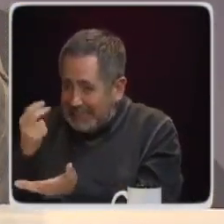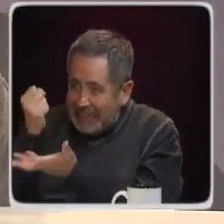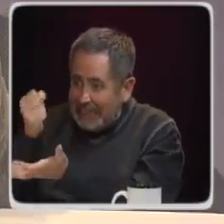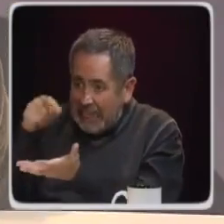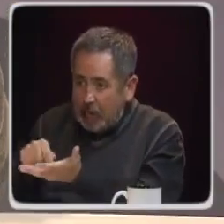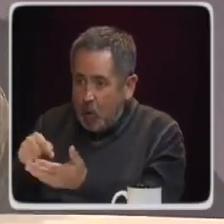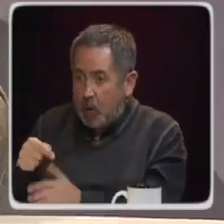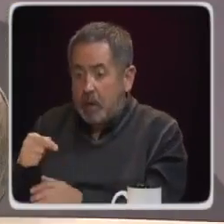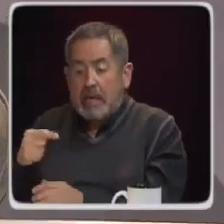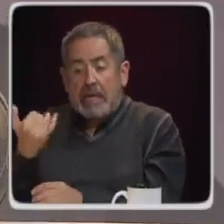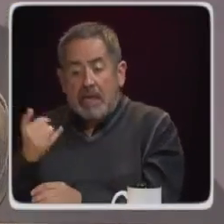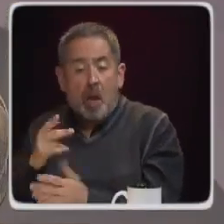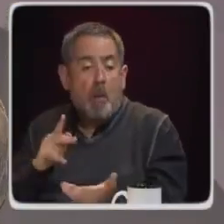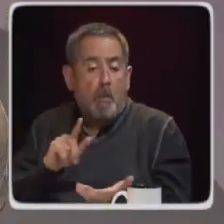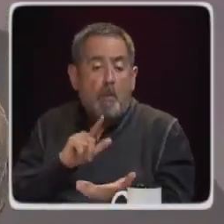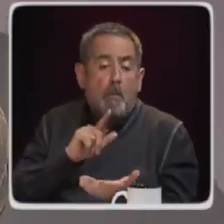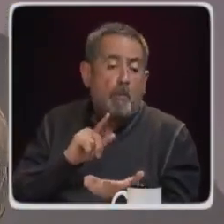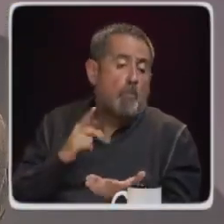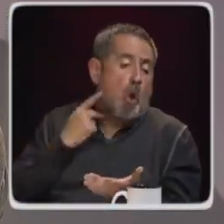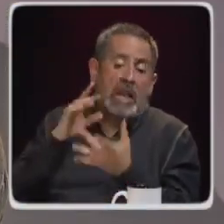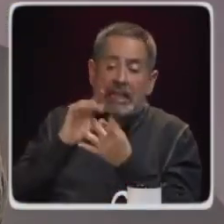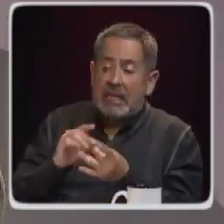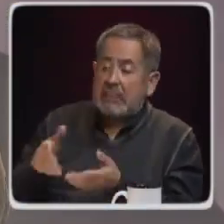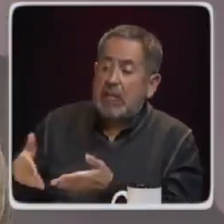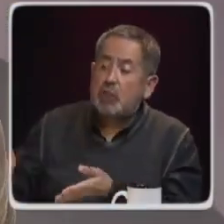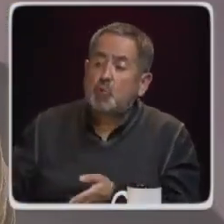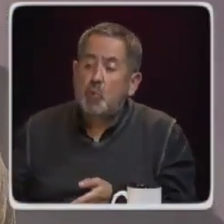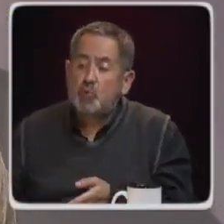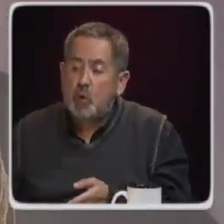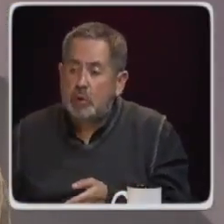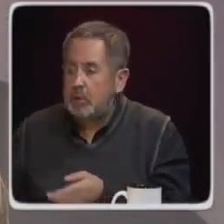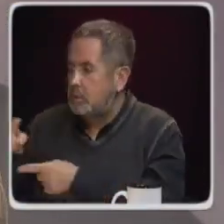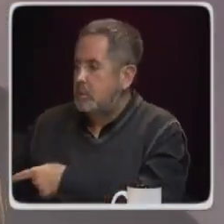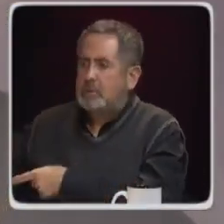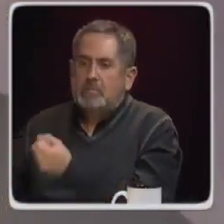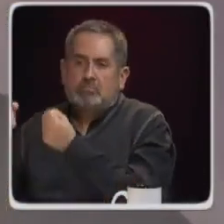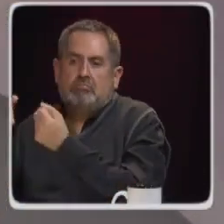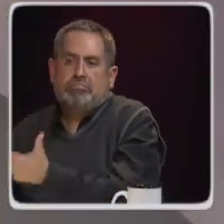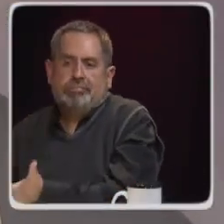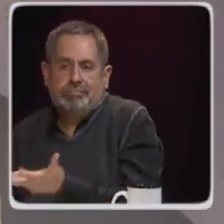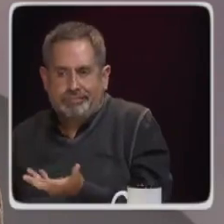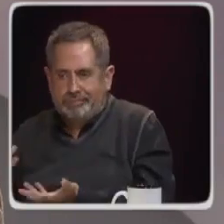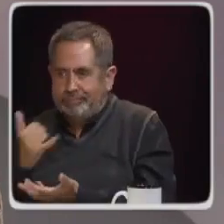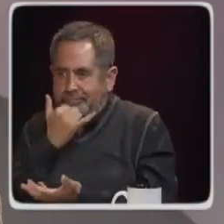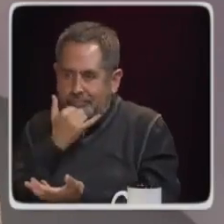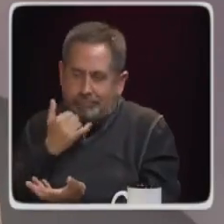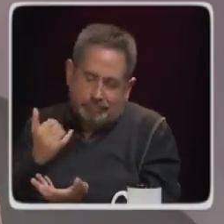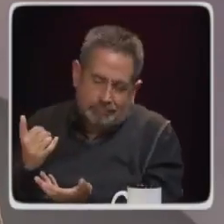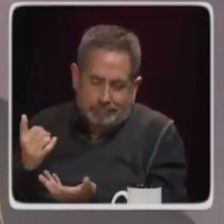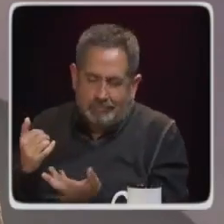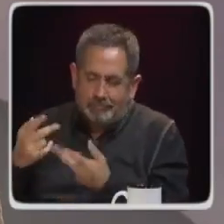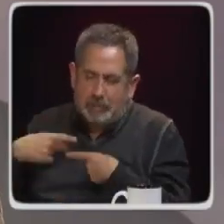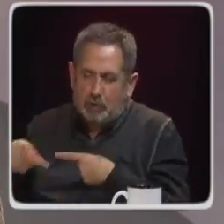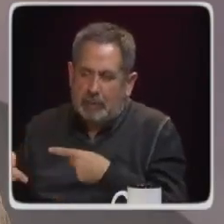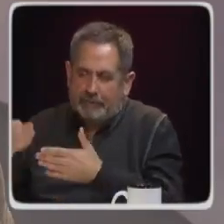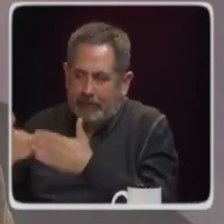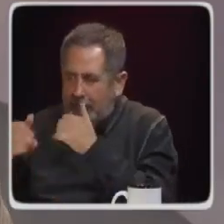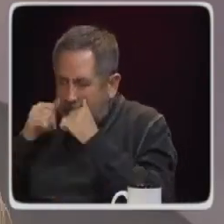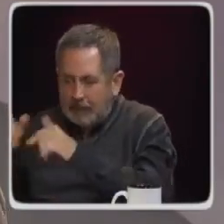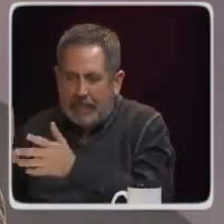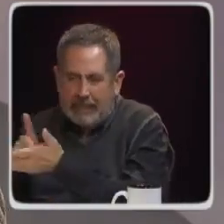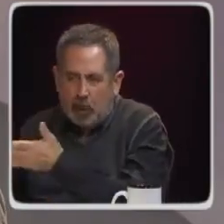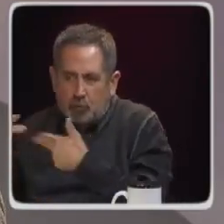español porque no tienen una buena enseñanza del español bien consolidado. Llega a ser difícil para ellos. Entonces, ahorita lo que